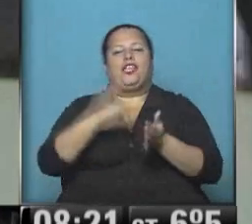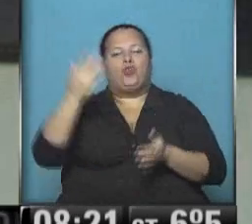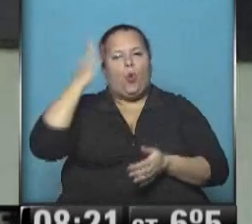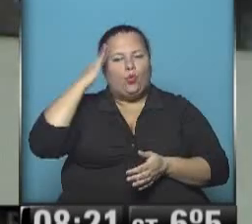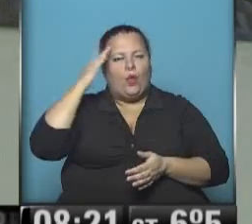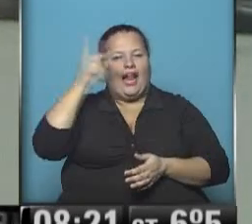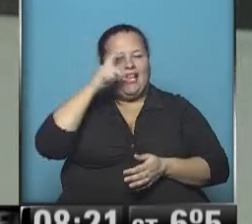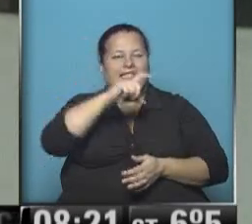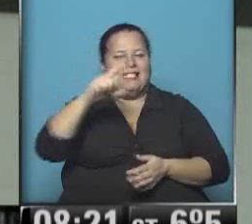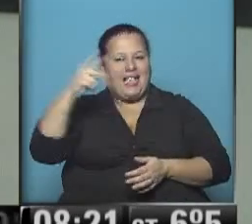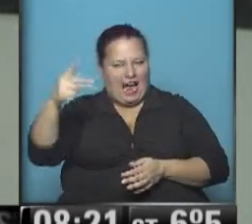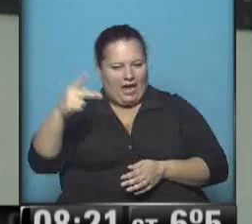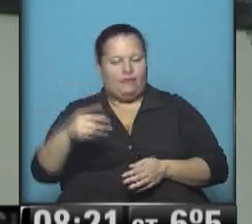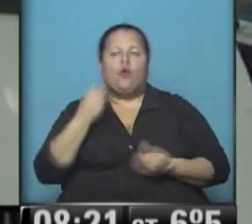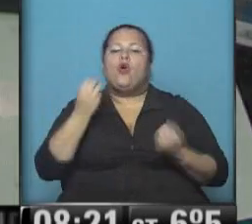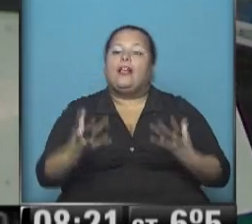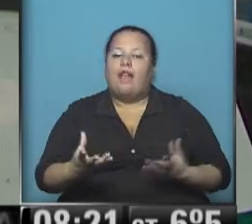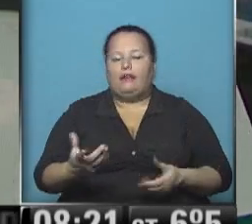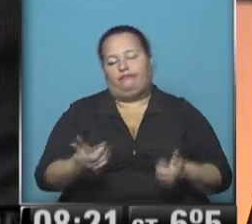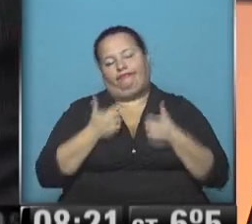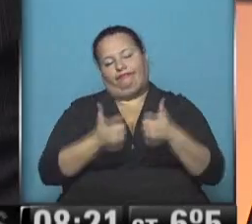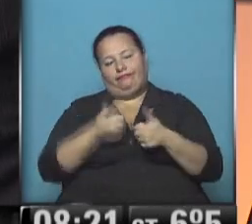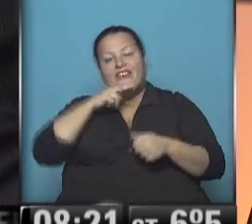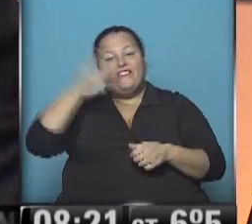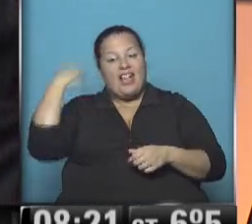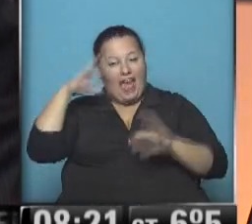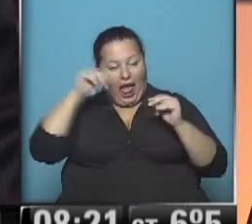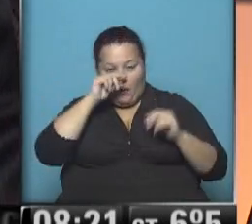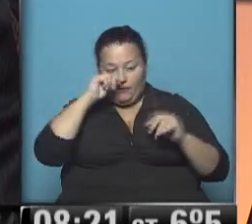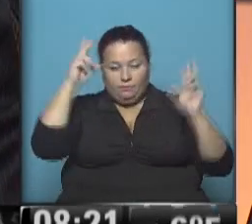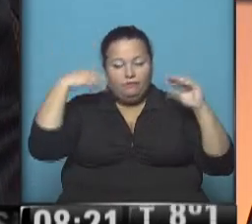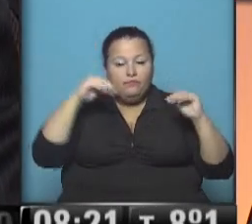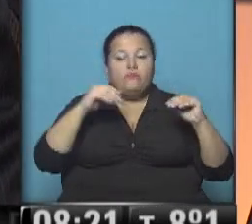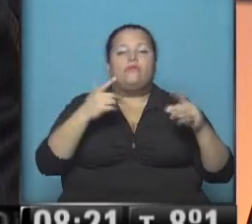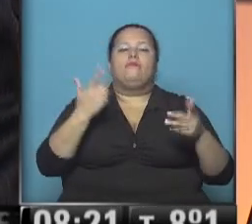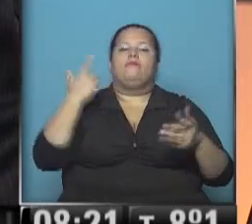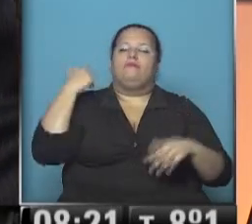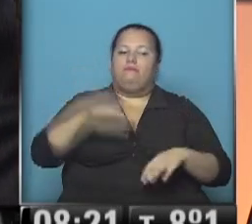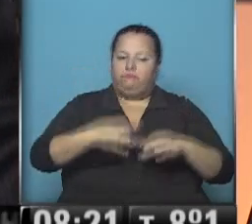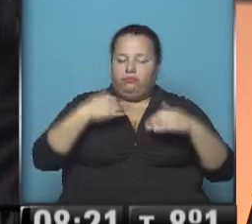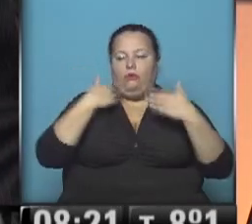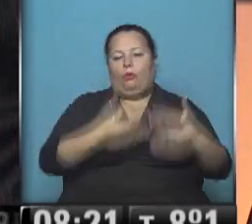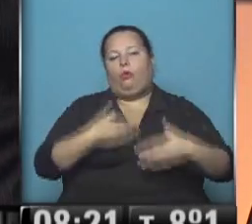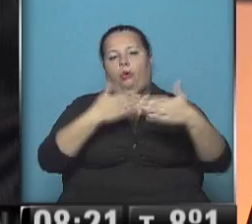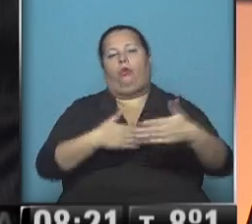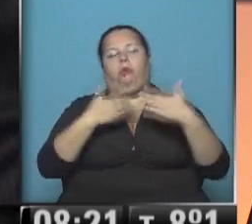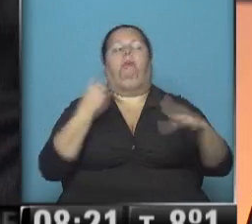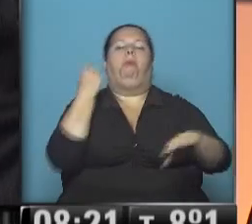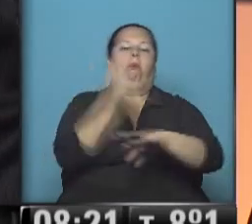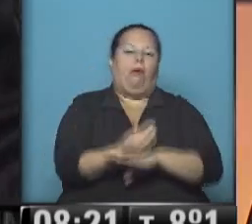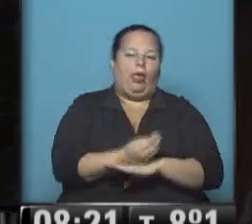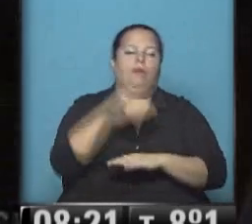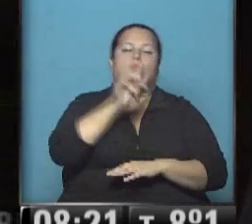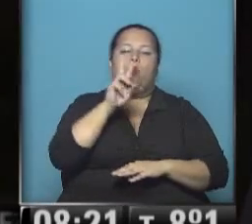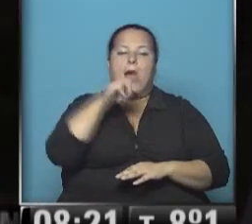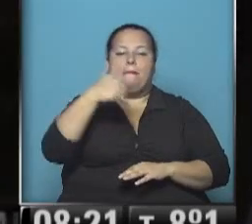Kirchner. ¿Cómo estuvo eso? Estuvo genial. Hablamos del viernes por la noche cuando llegó la postergada presentación de